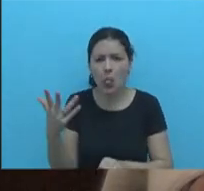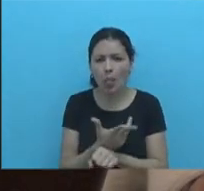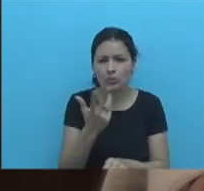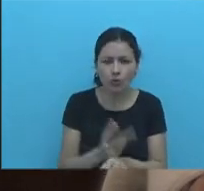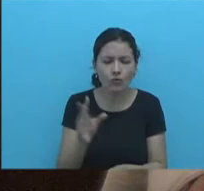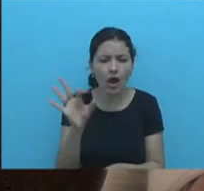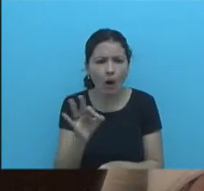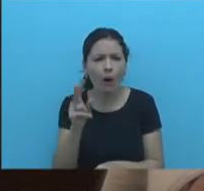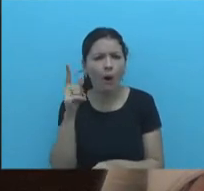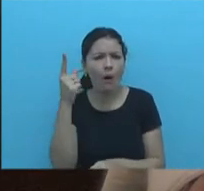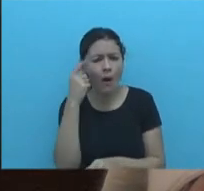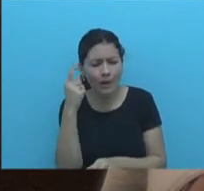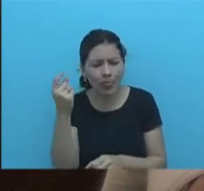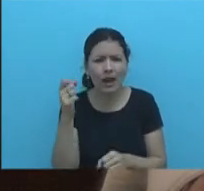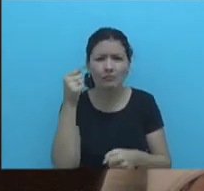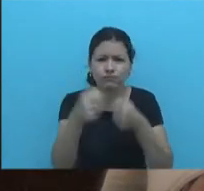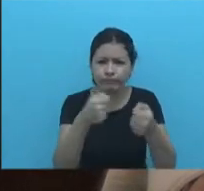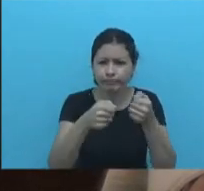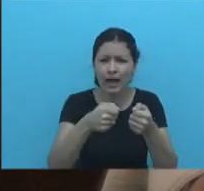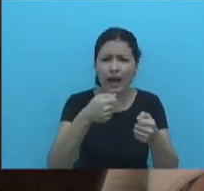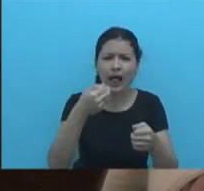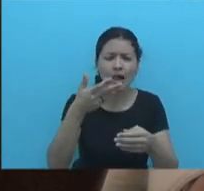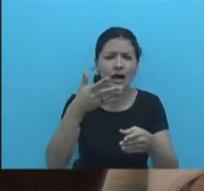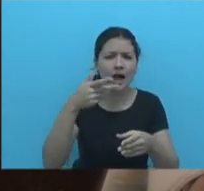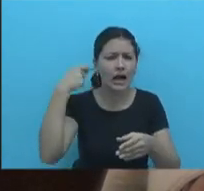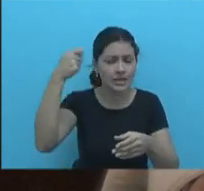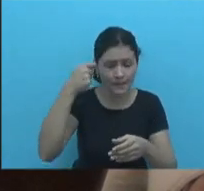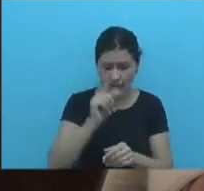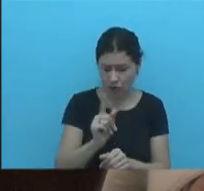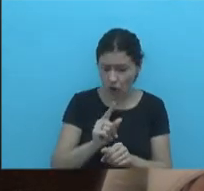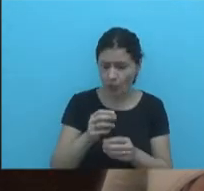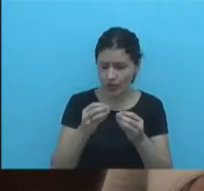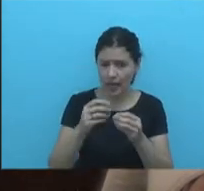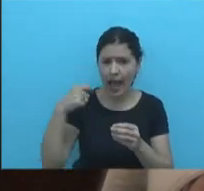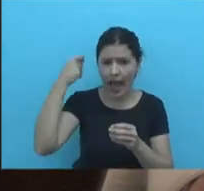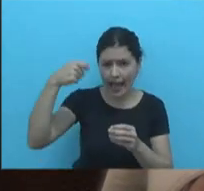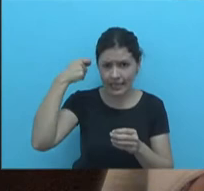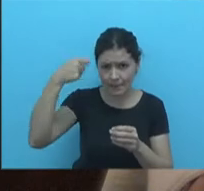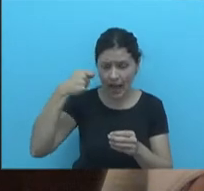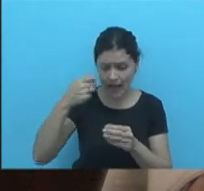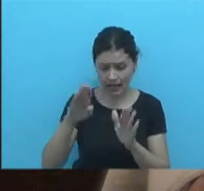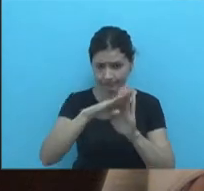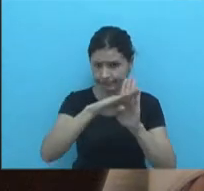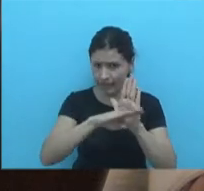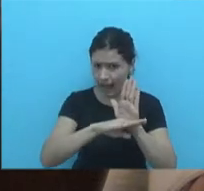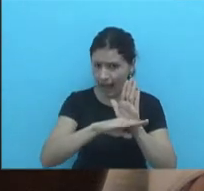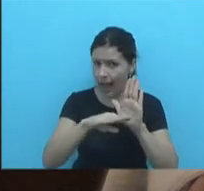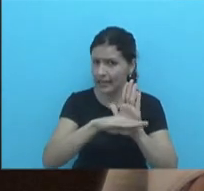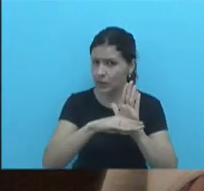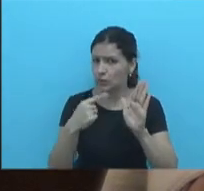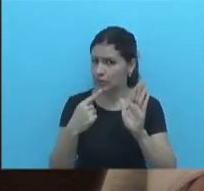edad a hacer eso con los animales, porque los animales, como también está en un artículo, que dice